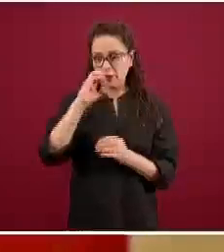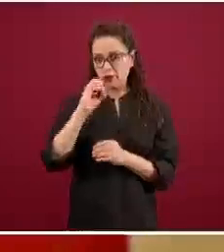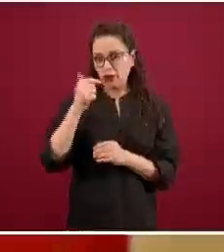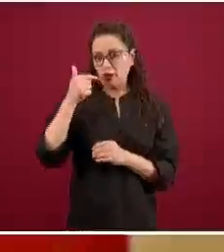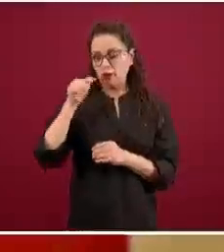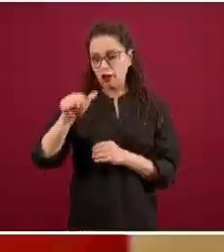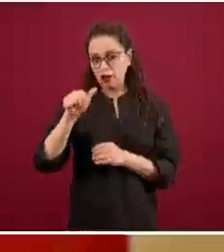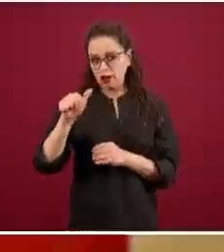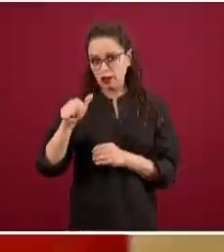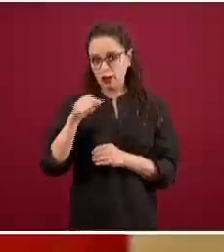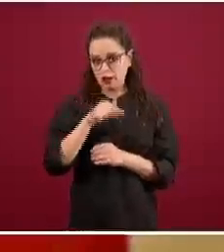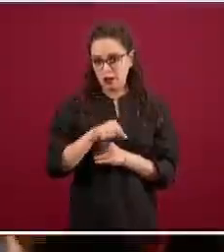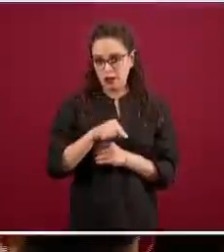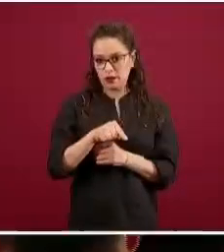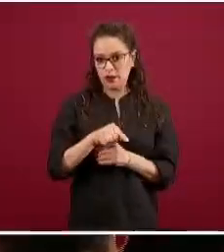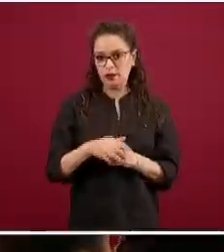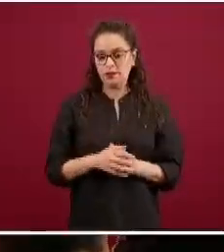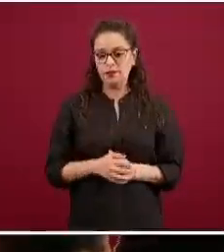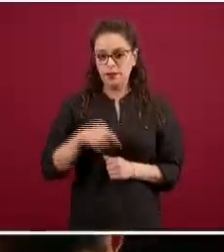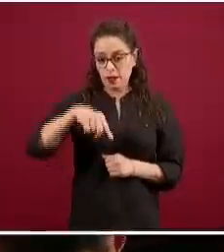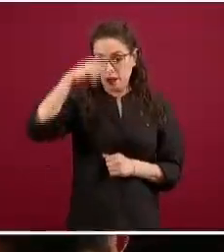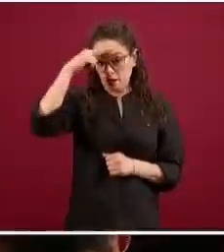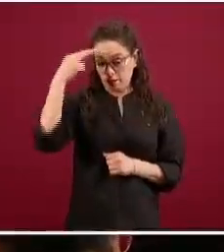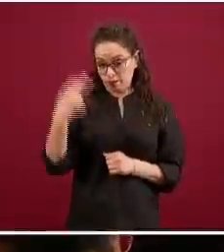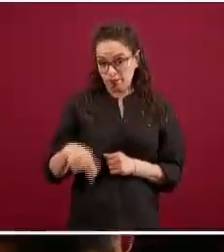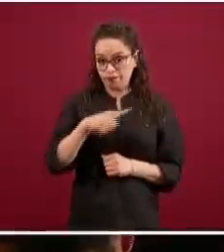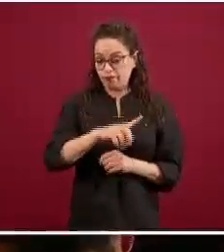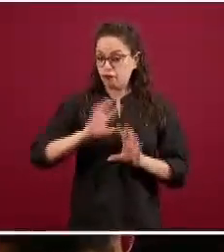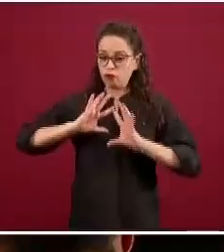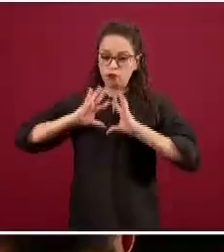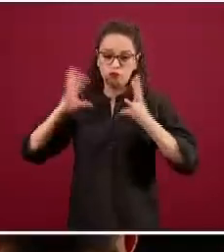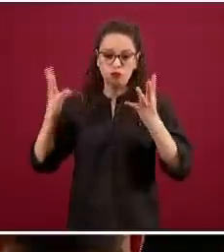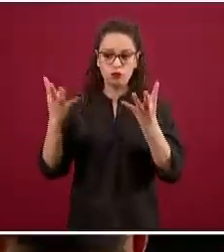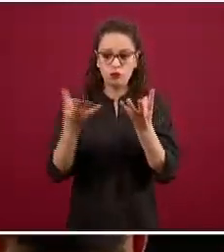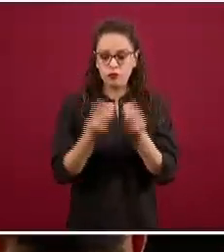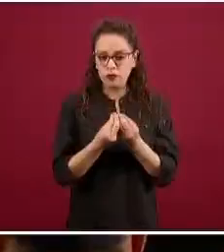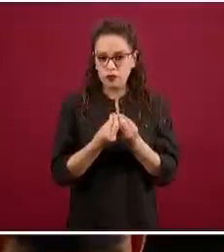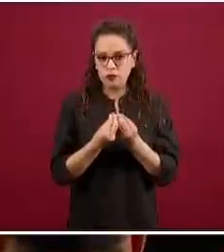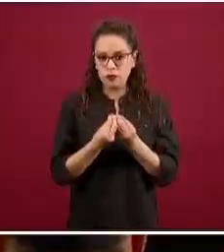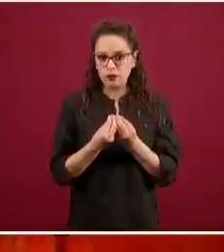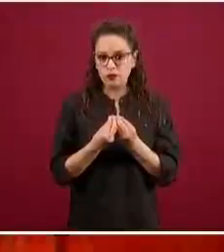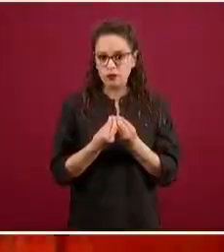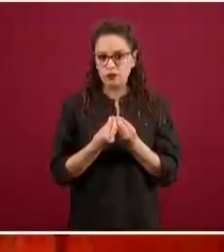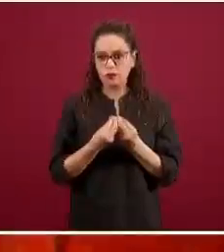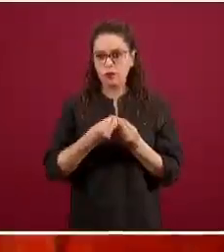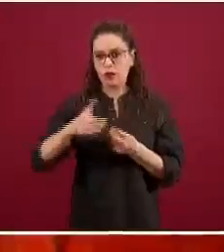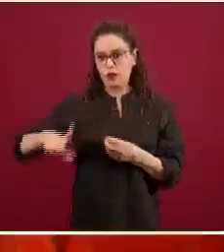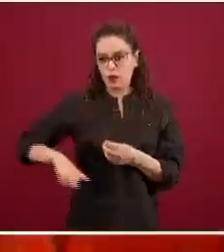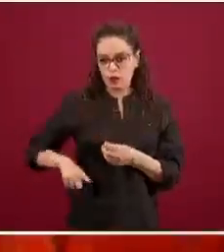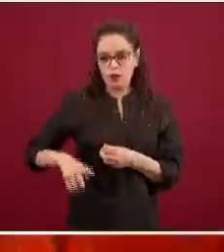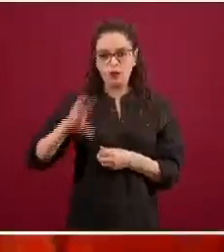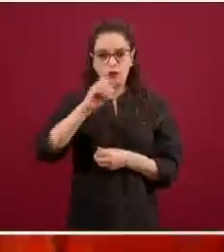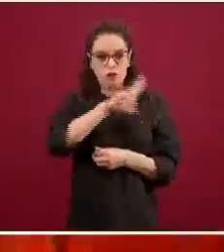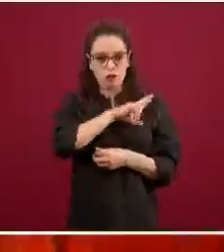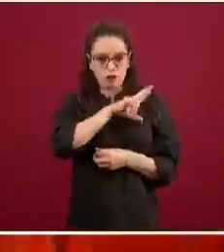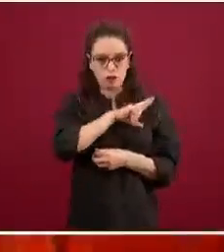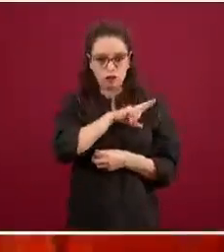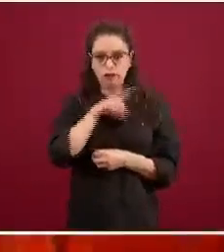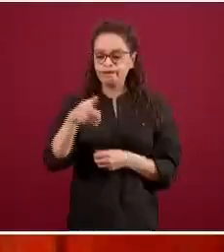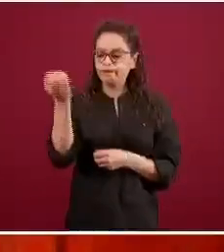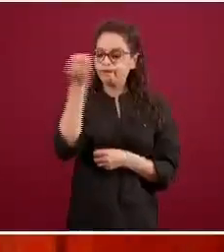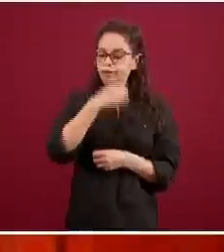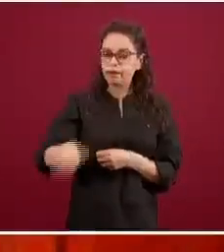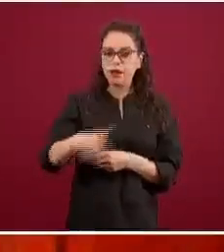017, todas las unidades de salud, públicas, sociales o privadas, tienen la obligación de notificarle a la